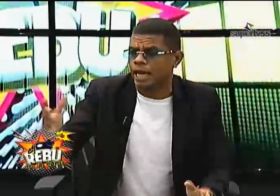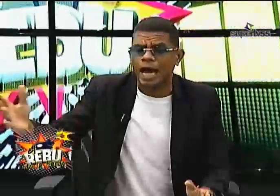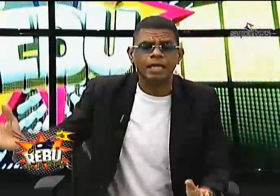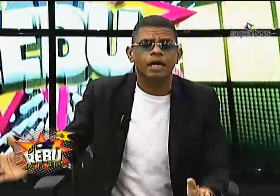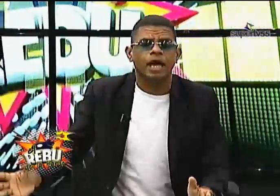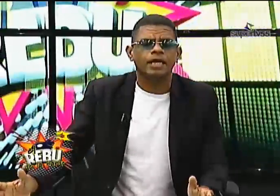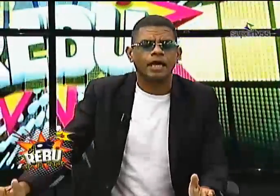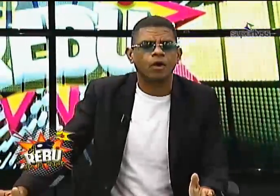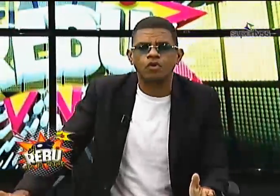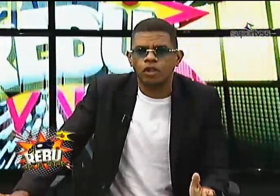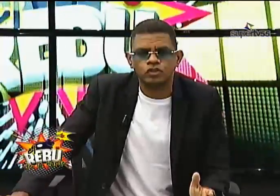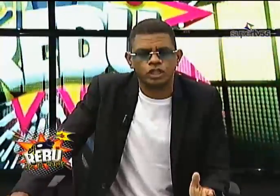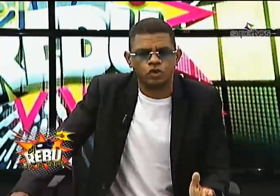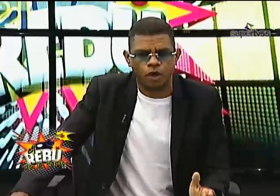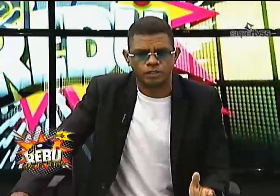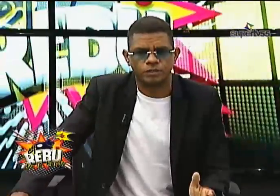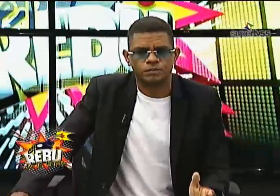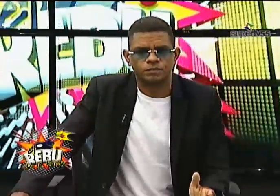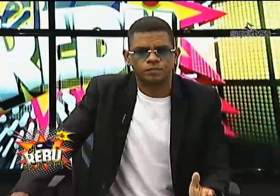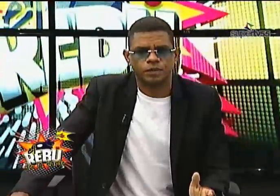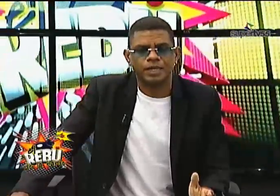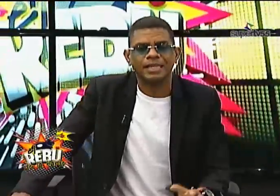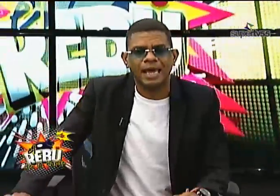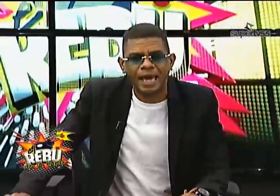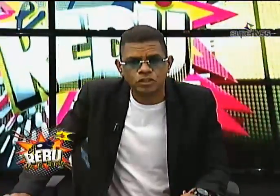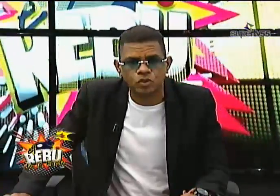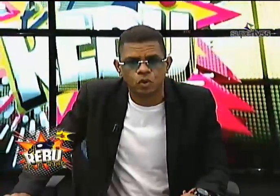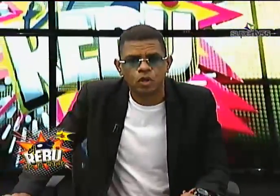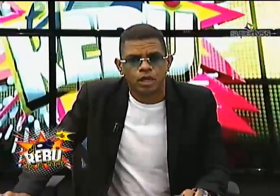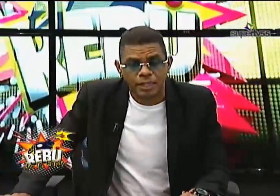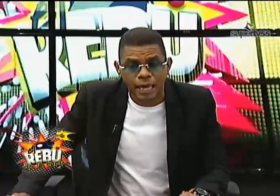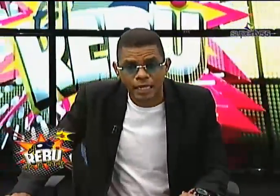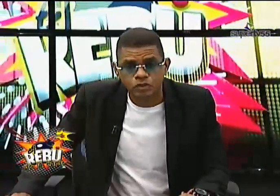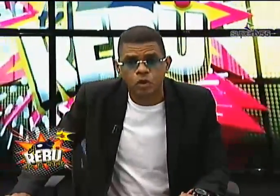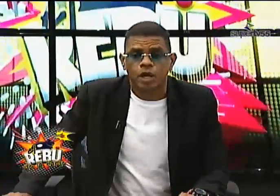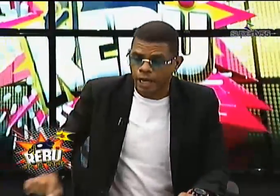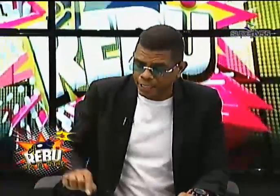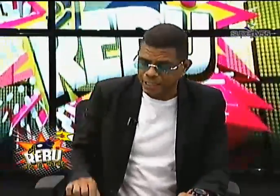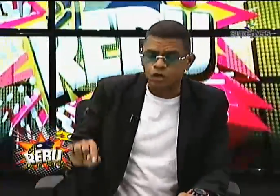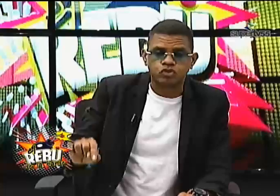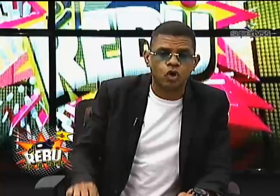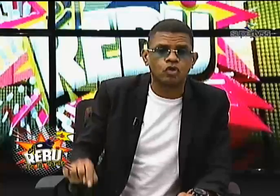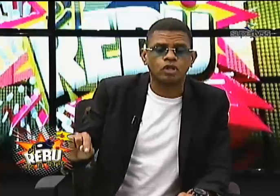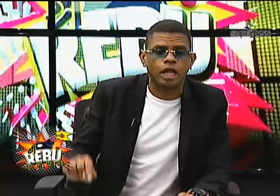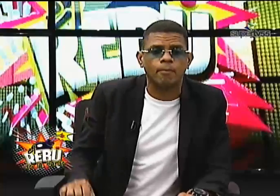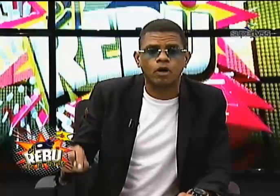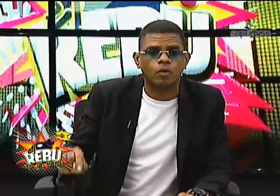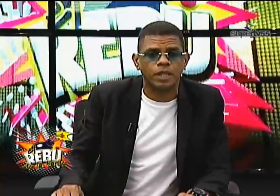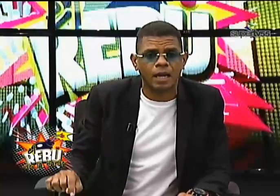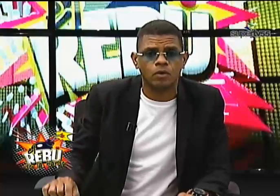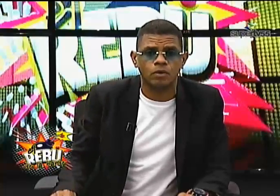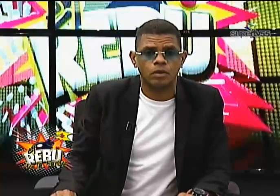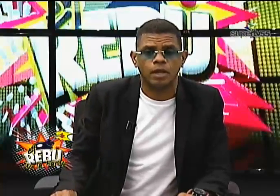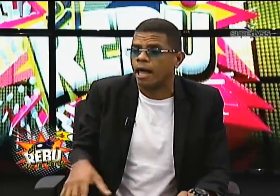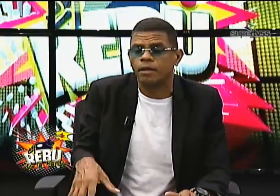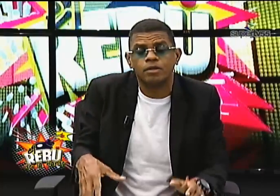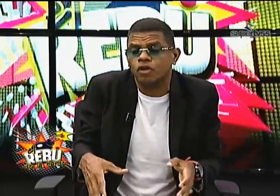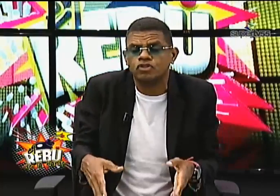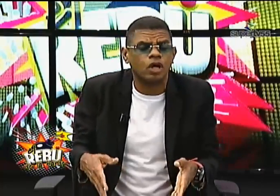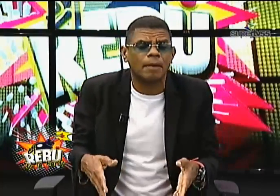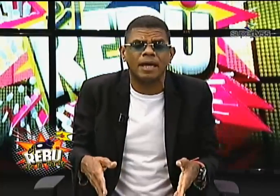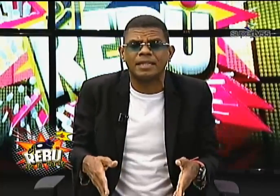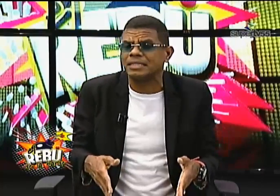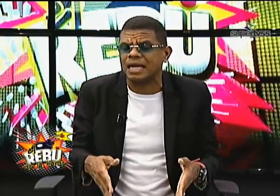que hay en cada uno de esos sectores. Y de eso, es que nosotros tenemos que cuidarnos.